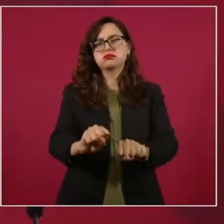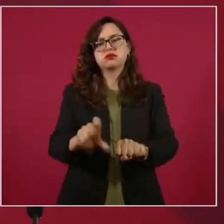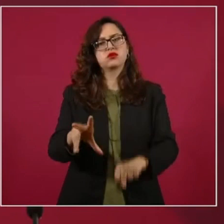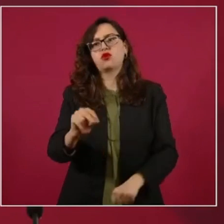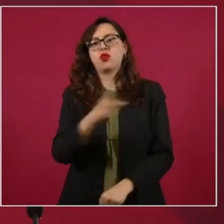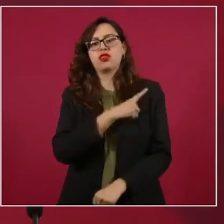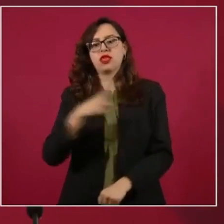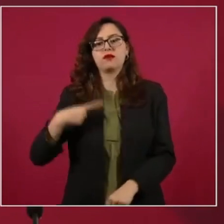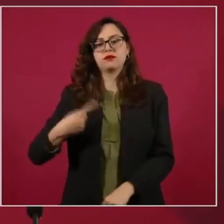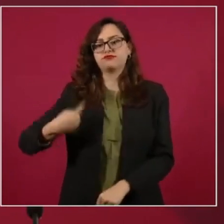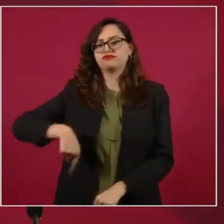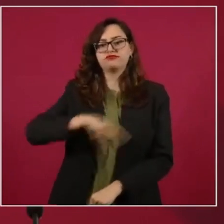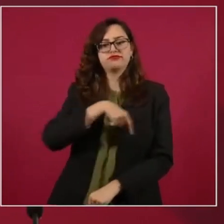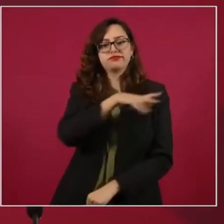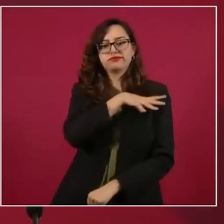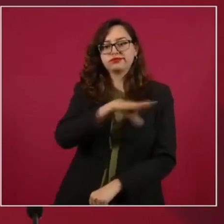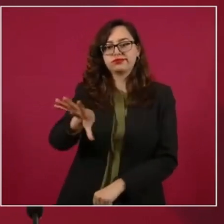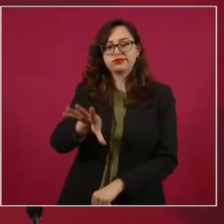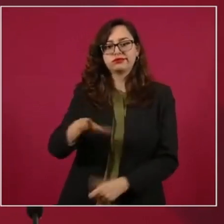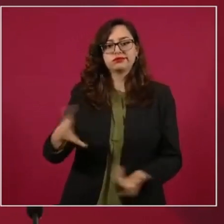Nos invadió España